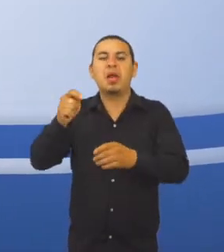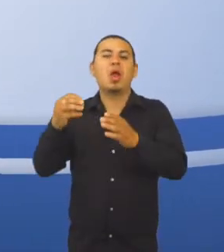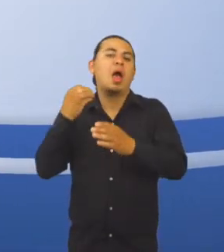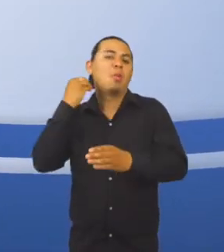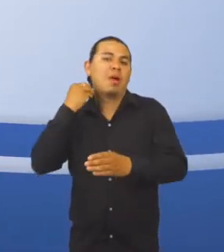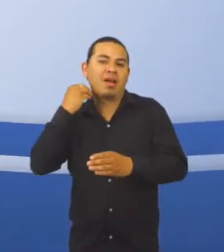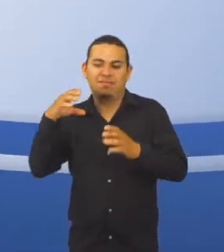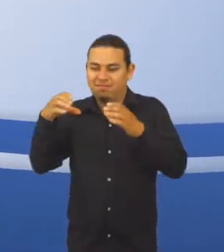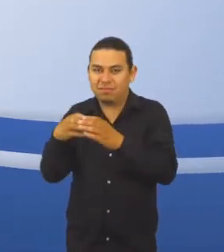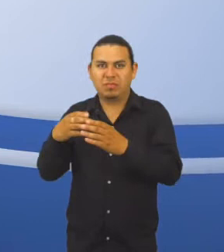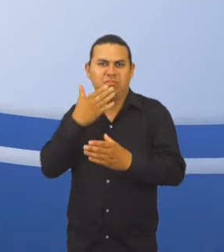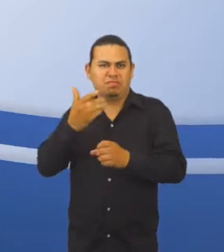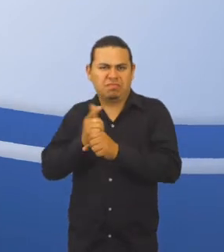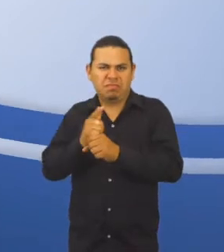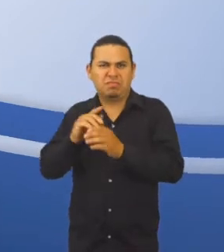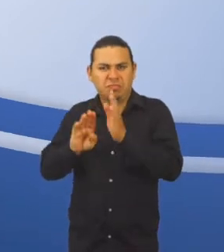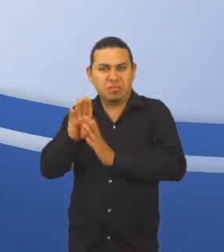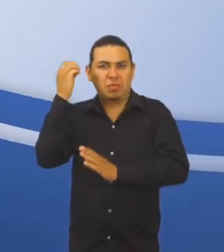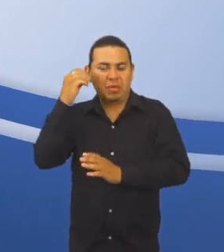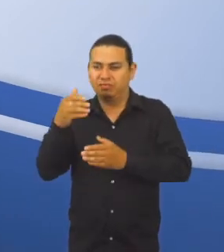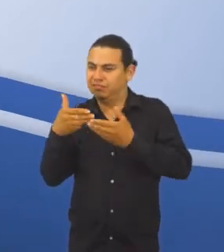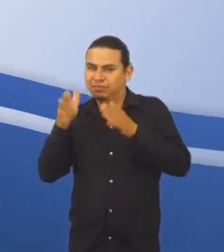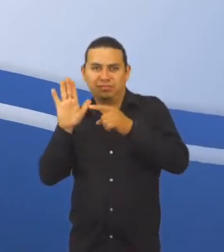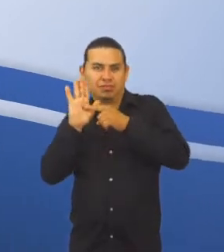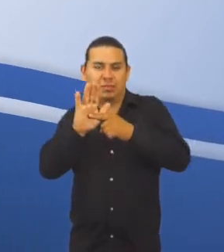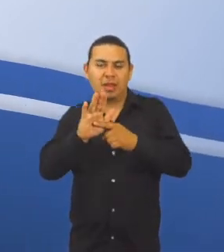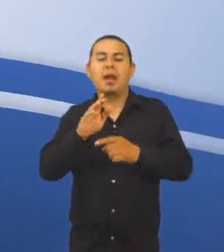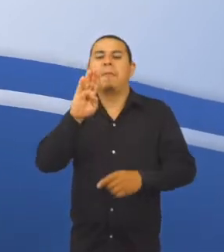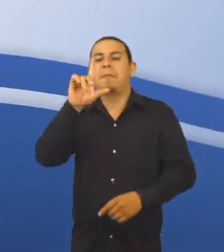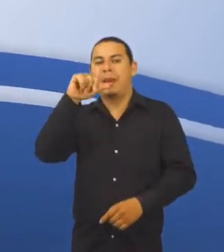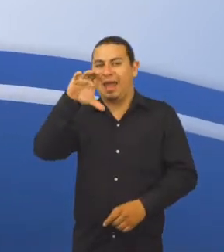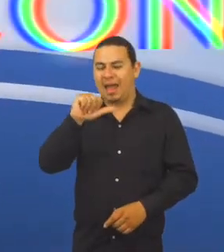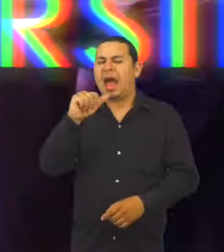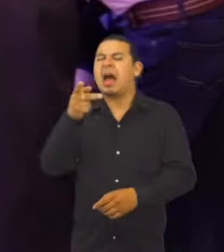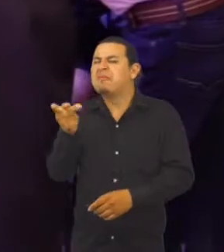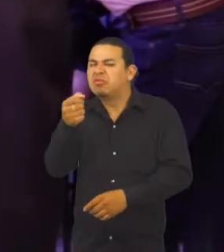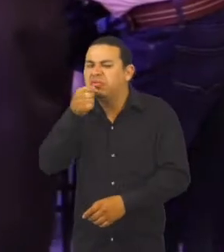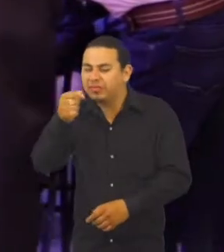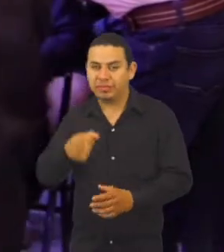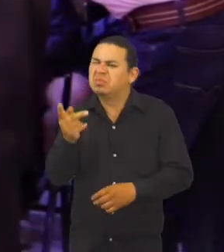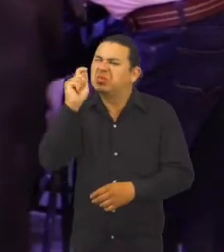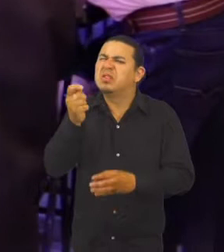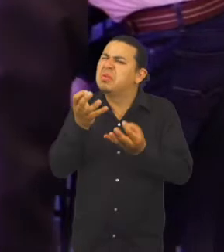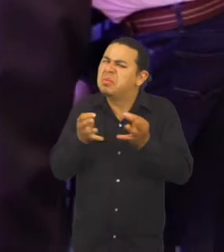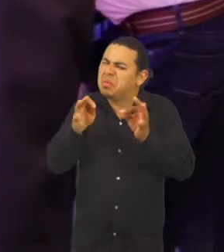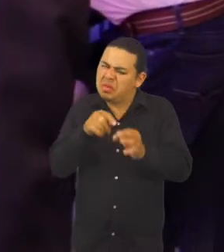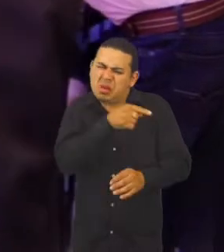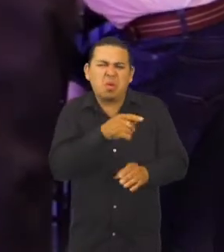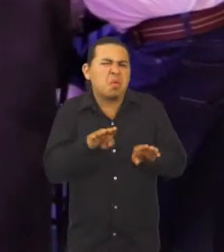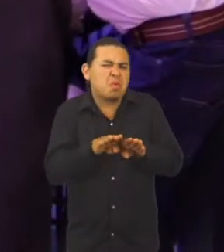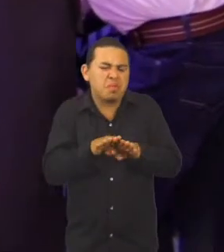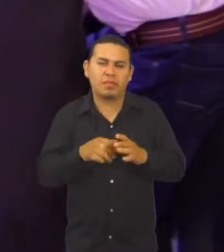tenemos 79 compañeros impartiendo justicia en todo Oaxaca. Vamos contigo, Blanca. Maestro, ¿cuál es la trascendencia de este